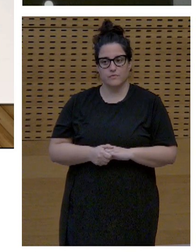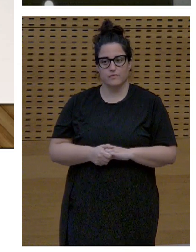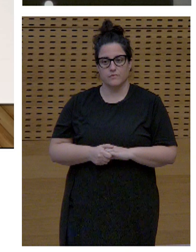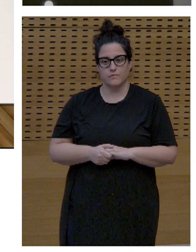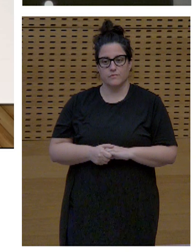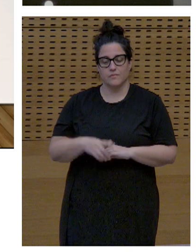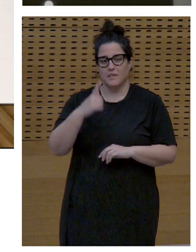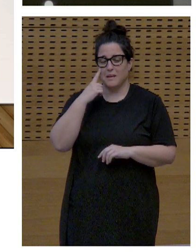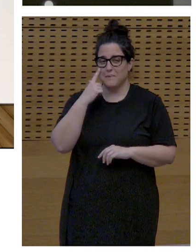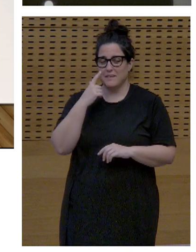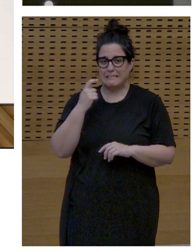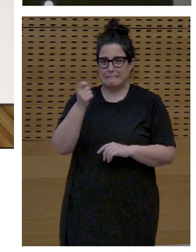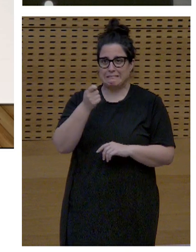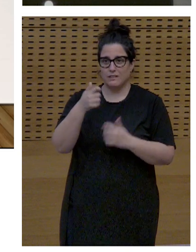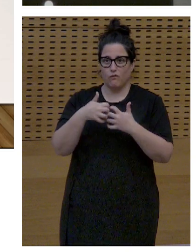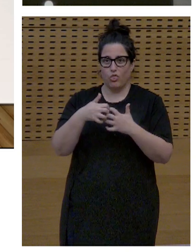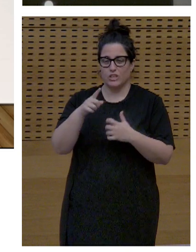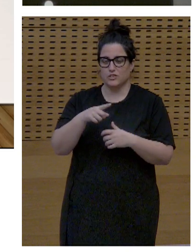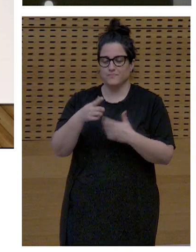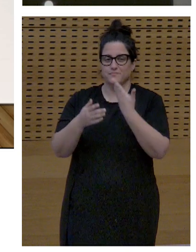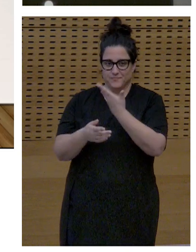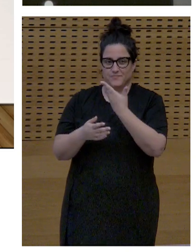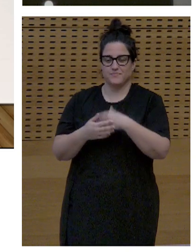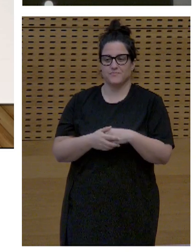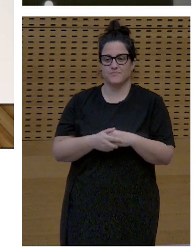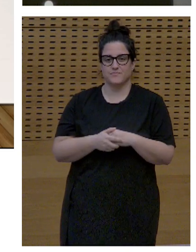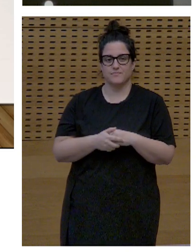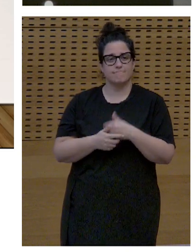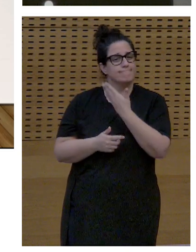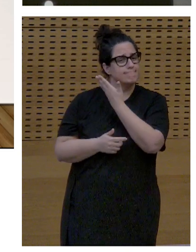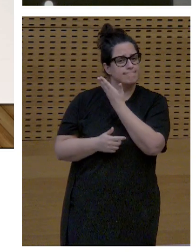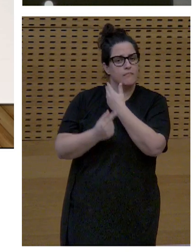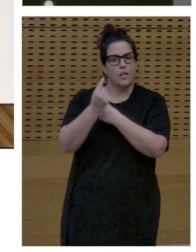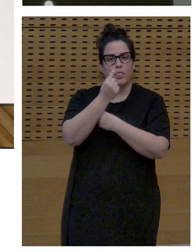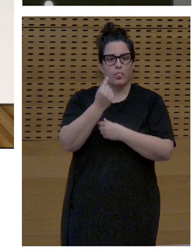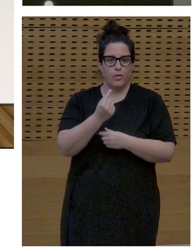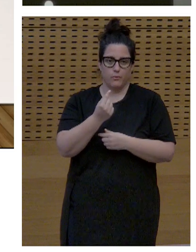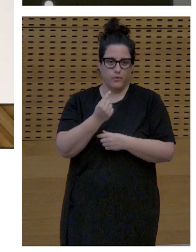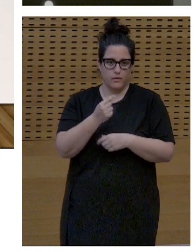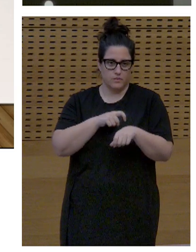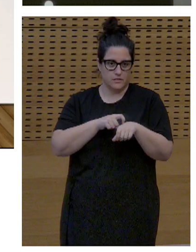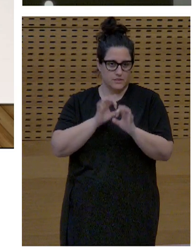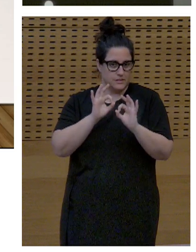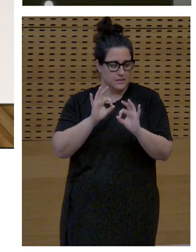A ver si soy capaz. Aquí. Este dibujo es un clásico entre los neurólogos que nos dedicamos